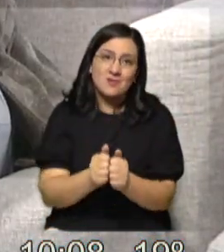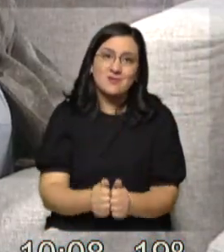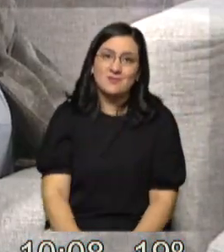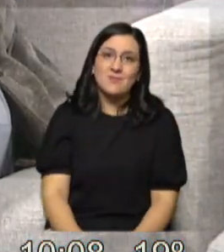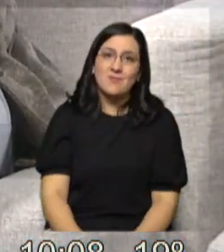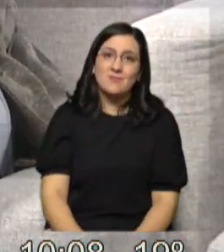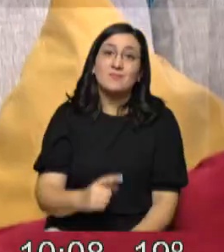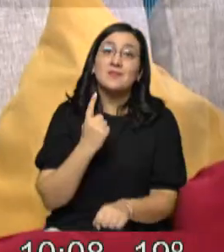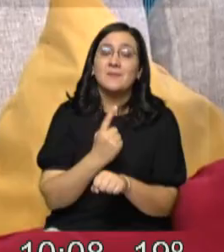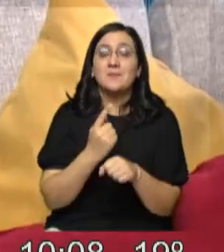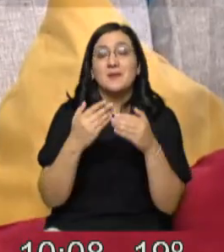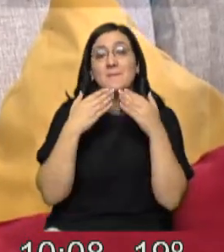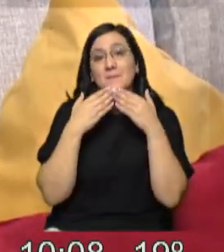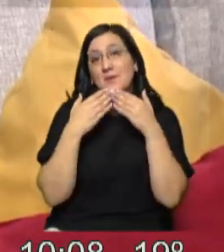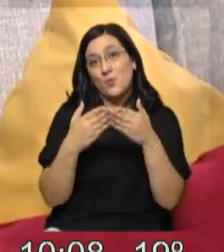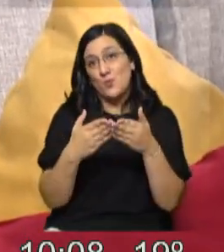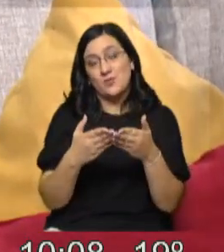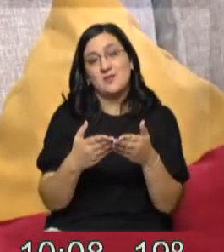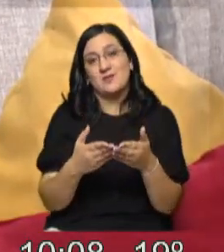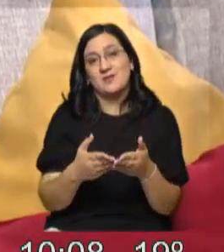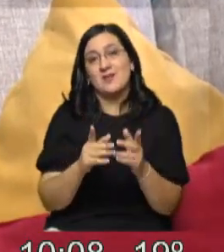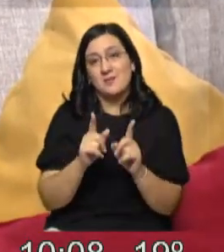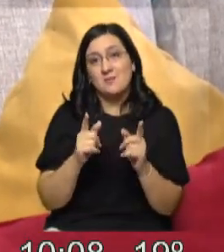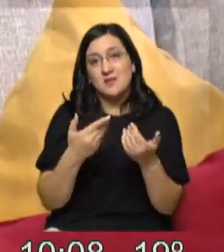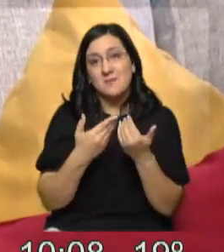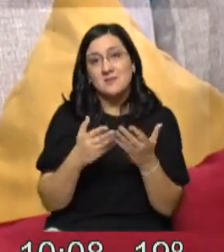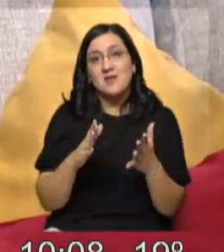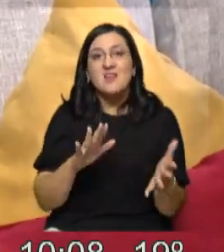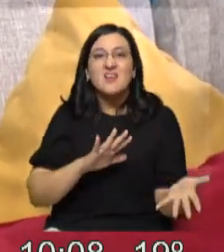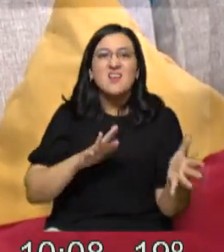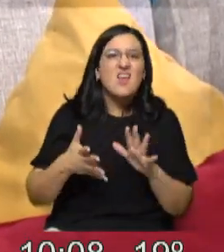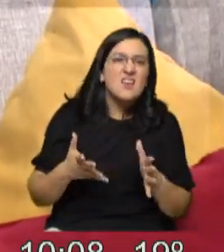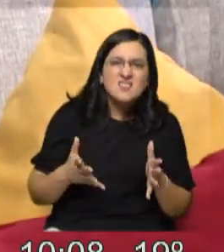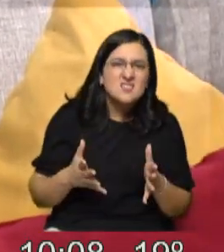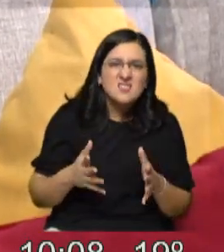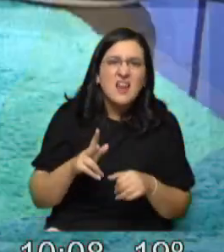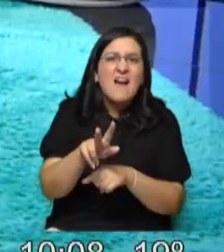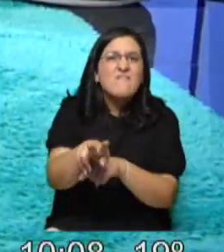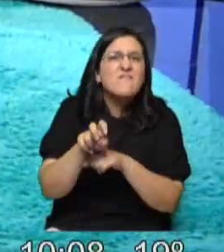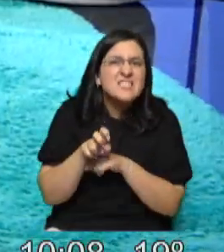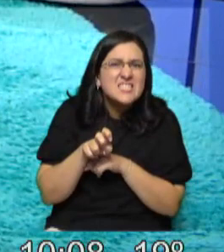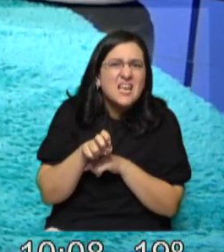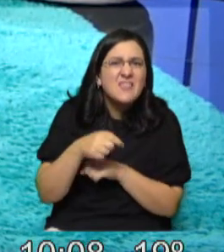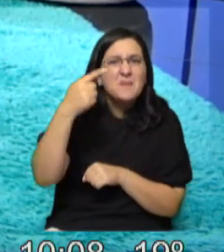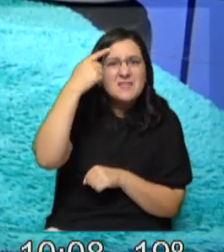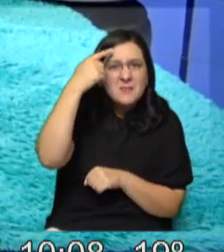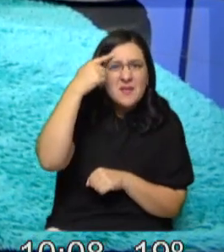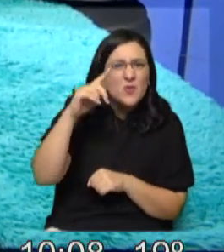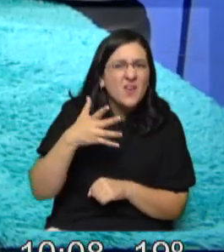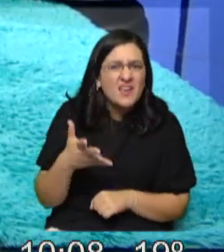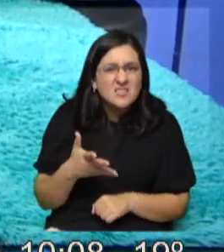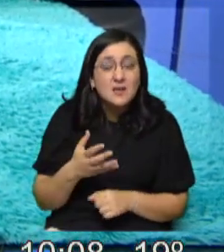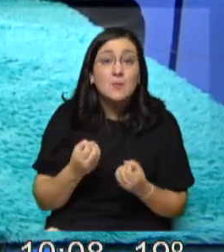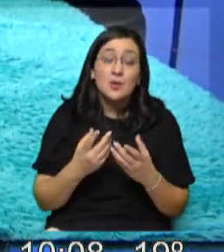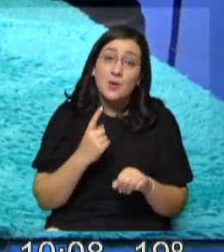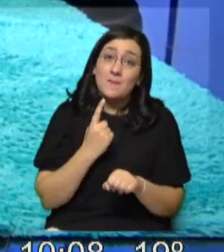la primera pregunta, que creo que es como la por la que teníamos que empezar, es ¿qué es? ¿De qué se la trata física del pensamiento? Bueno, antes que todo, me parece que